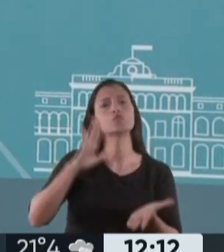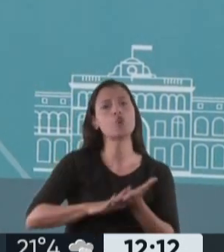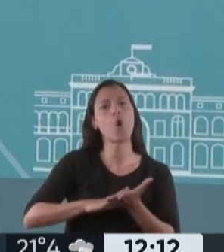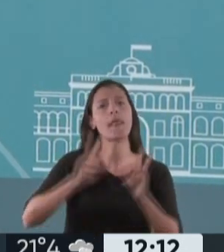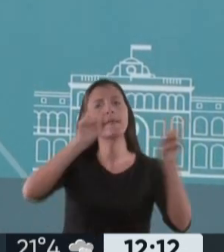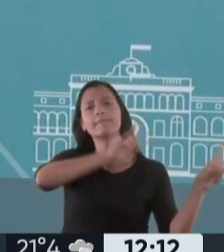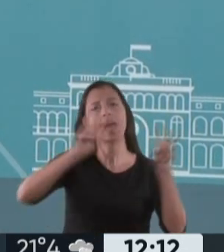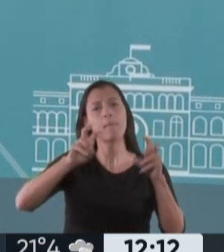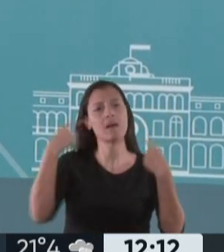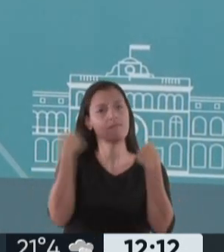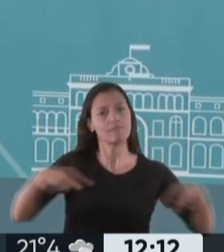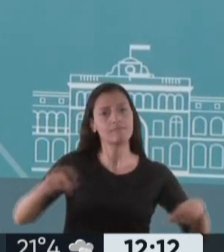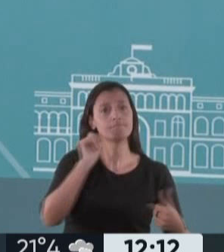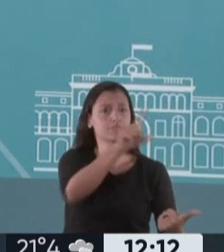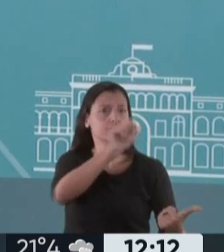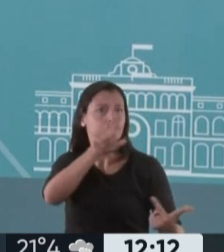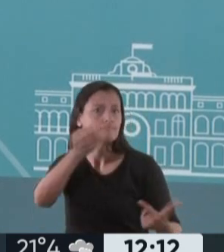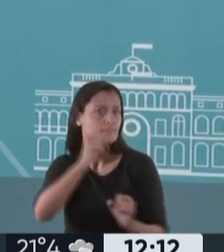cada una de sus tareas,